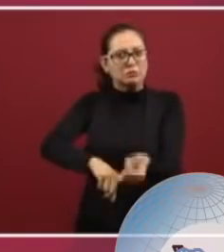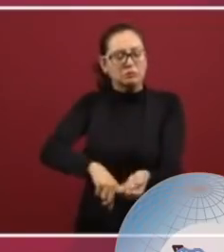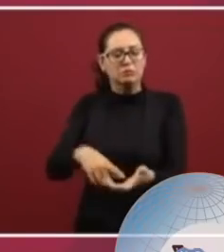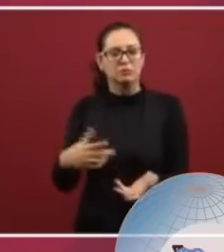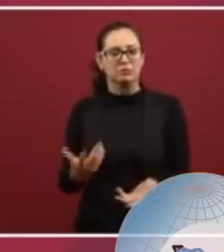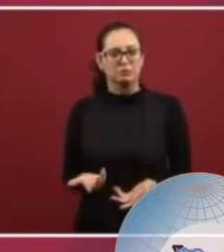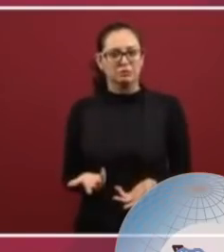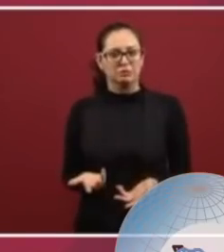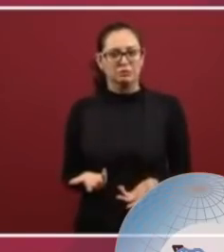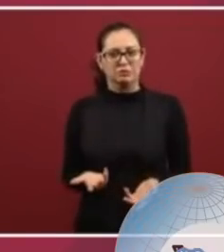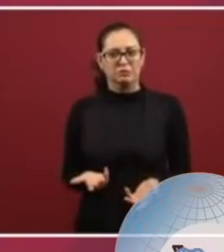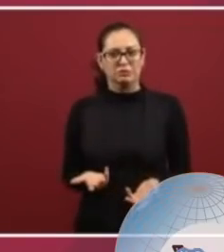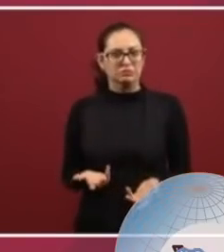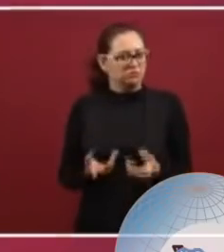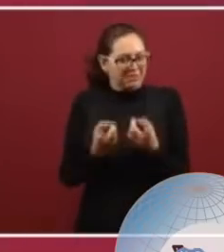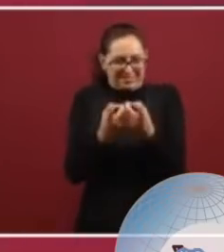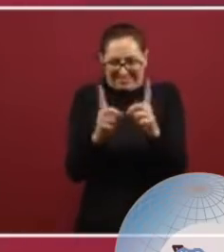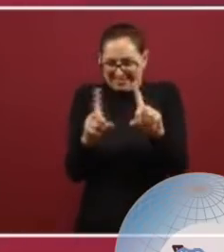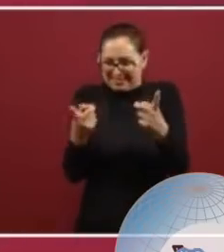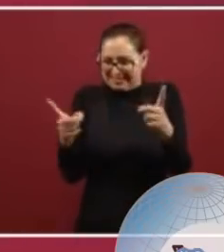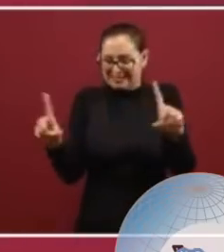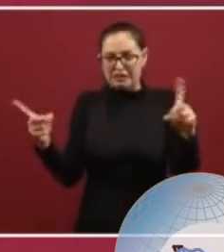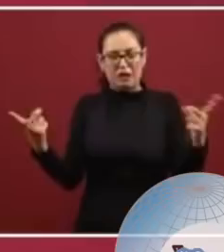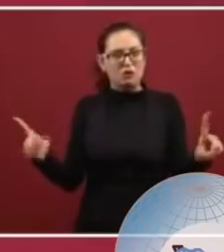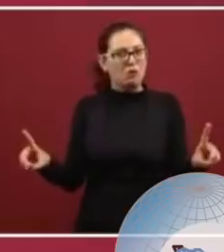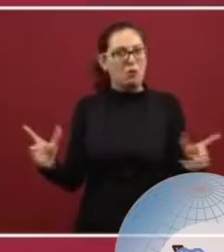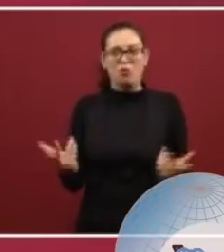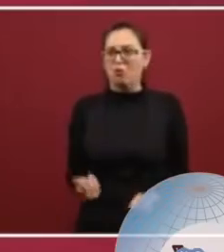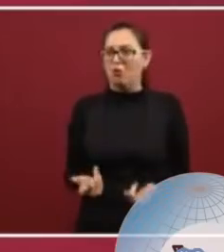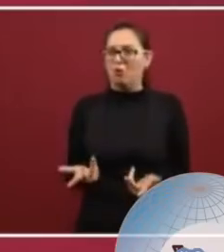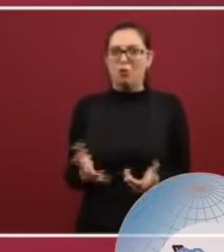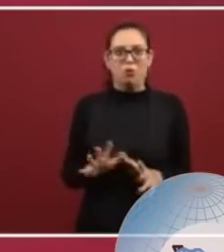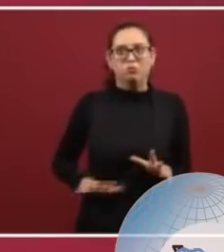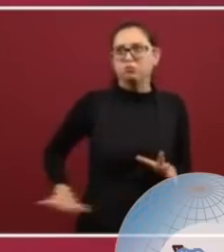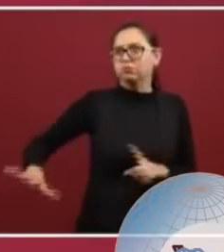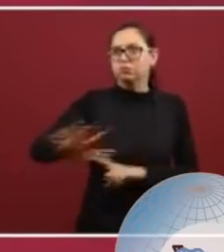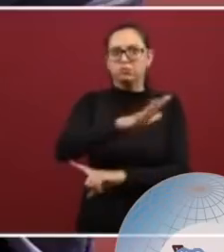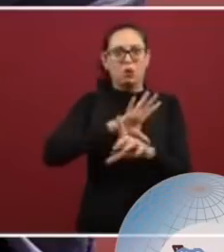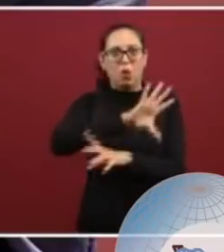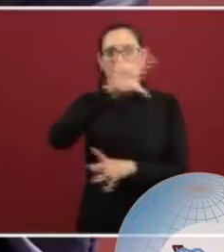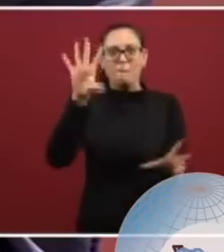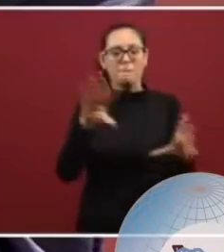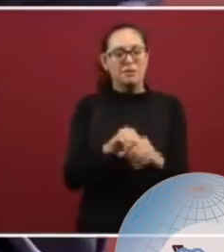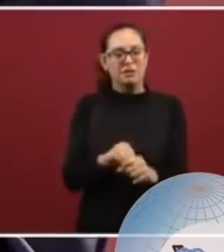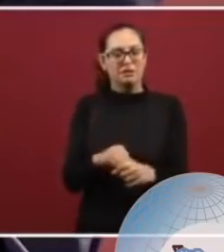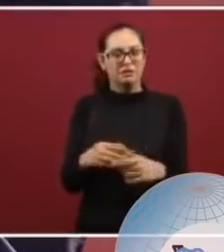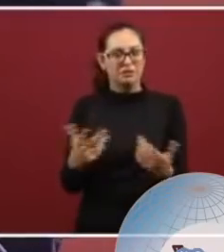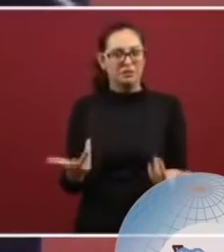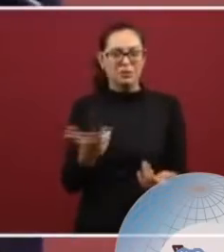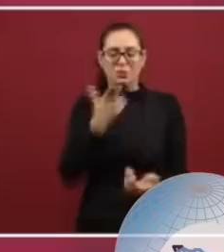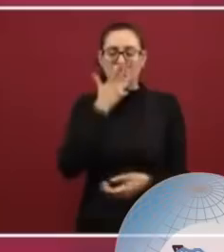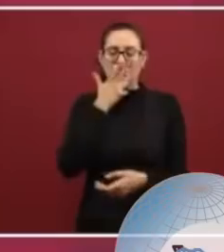para el desarrollo económico, comercial, para todo. Es que en